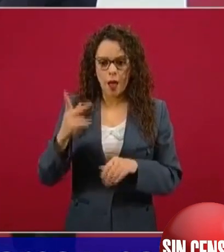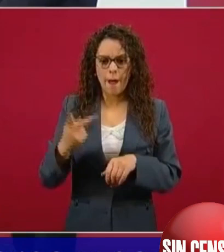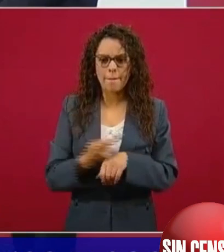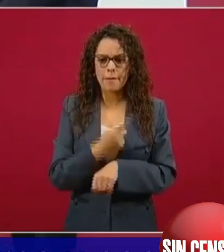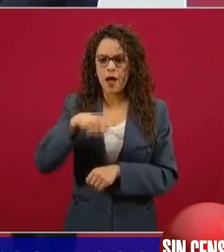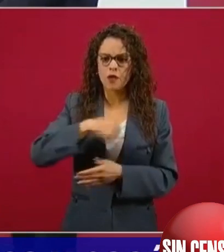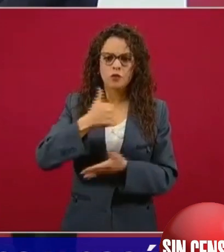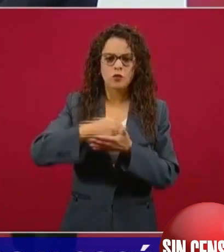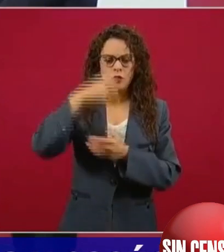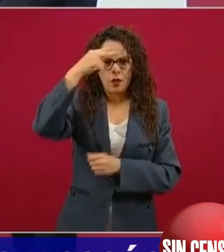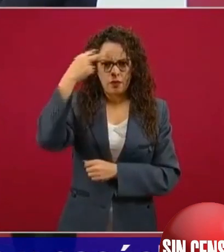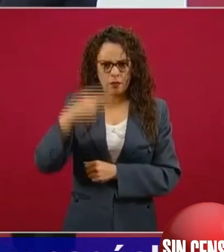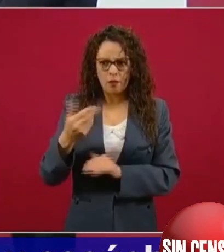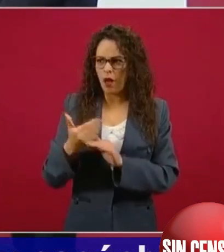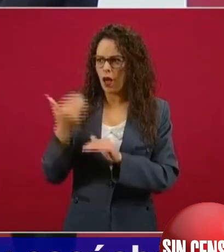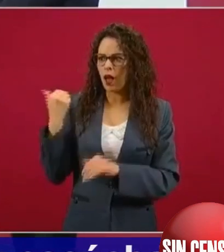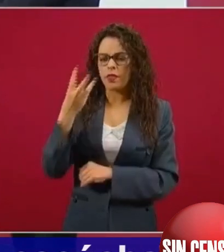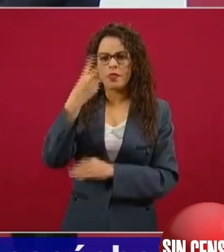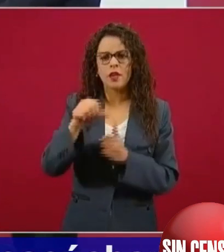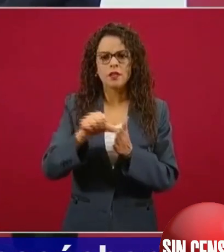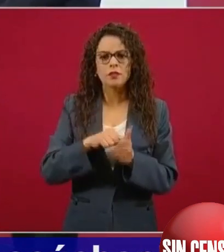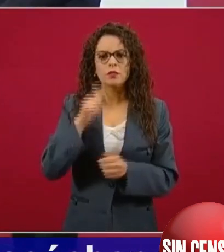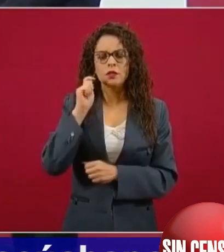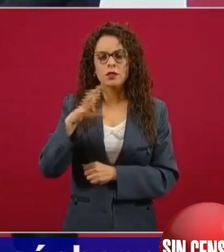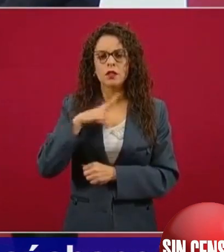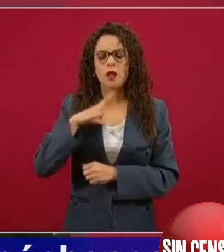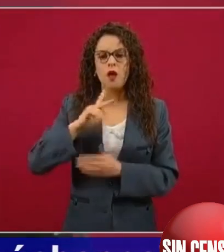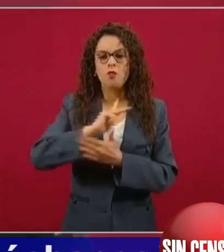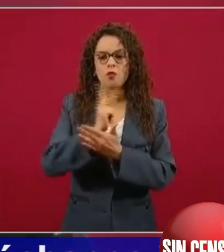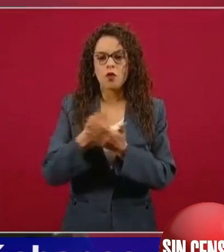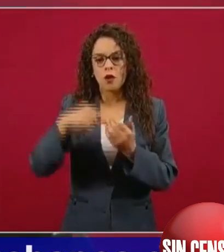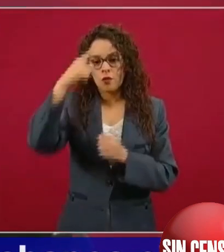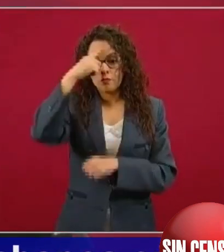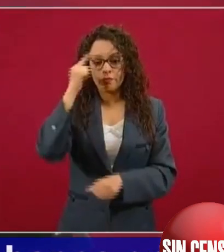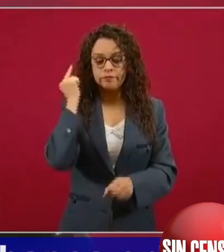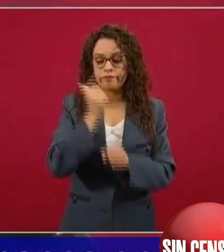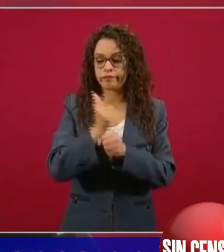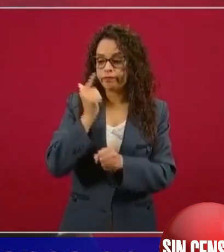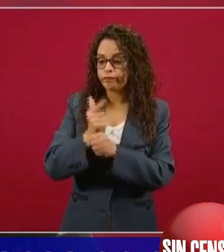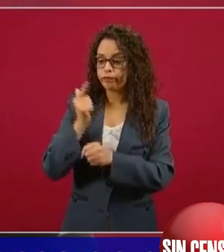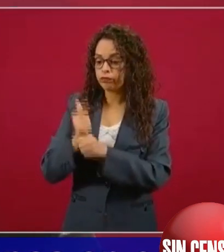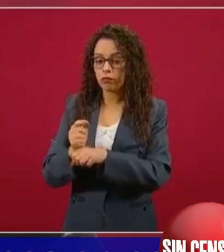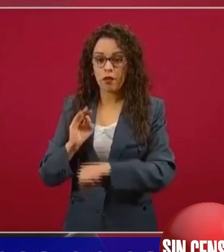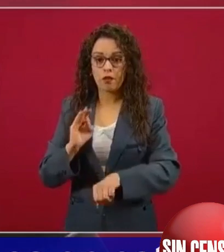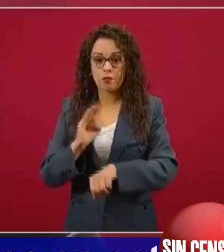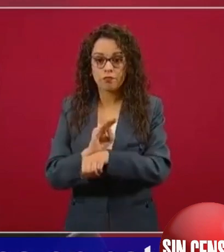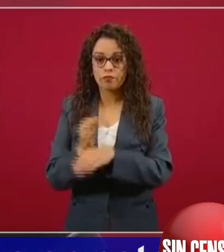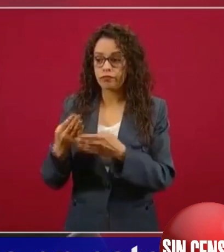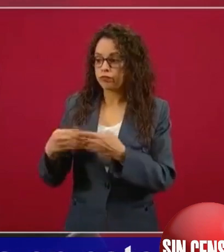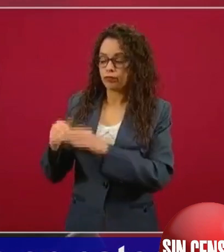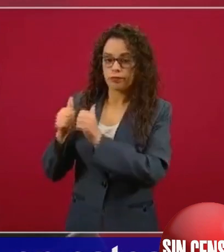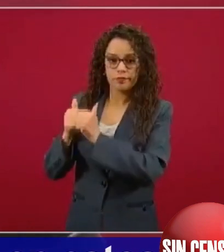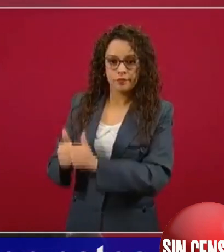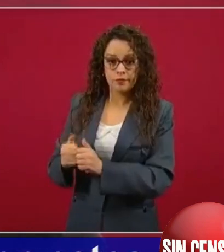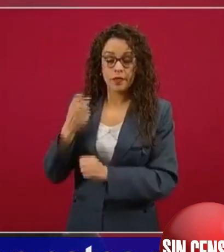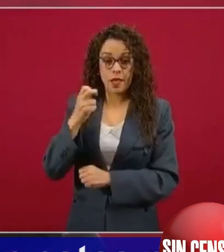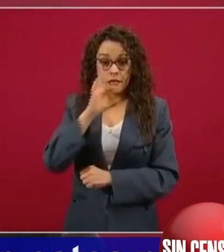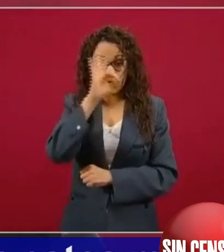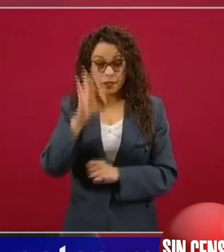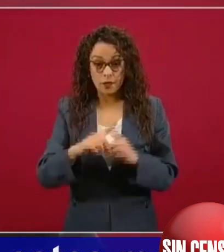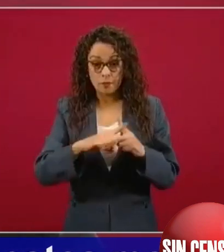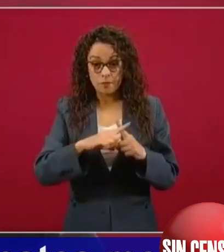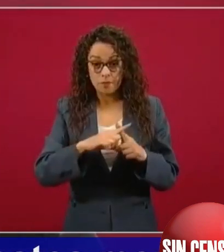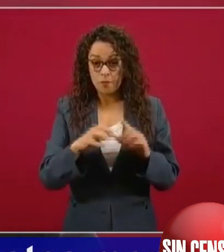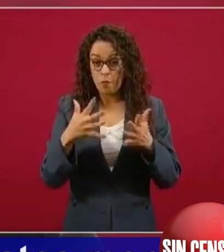3 meses estableció su programa de detección, protección y resguardo, y su porcentaje de positividad, que era cercano